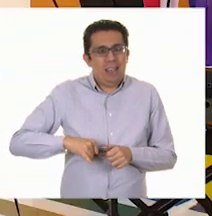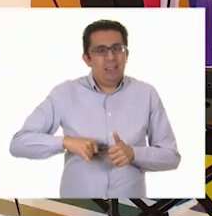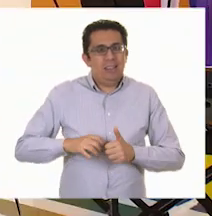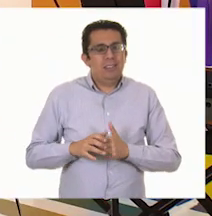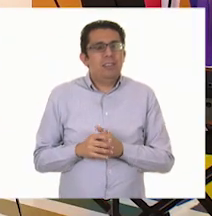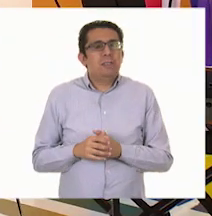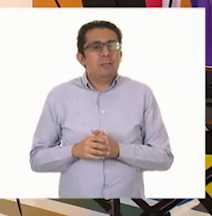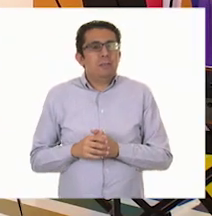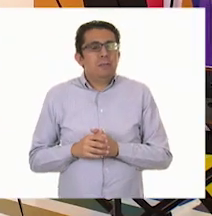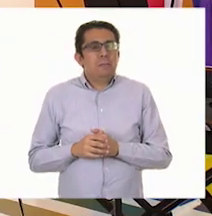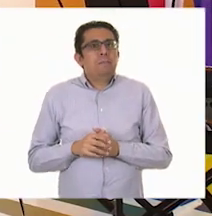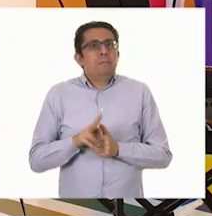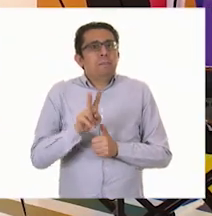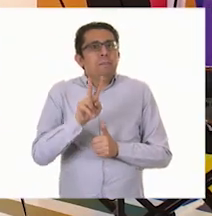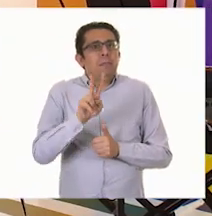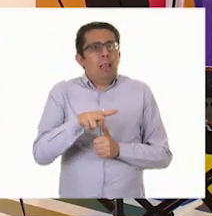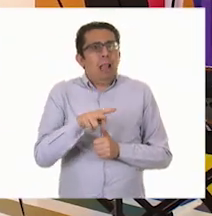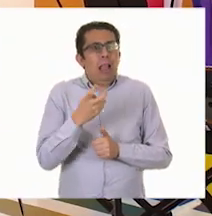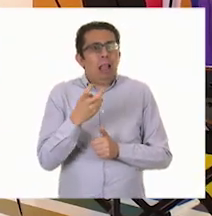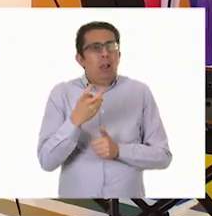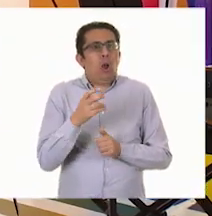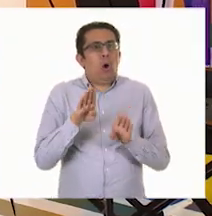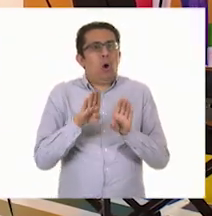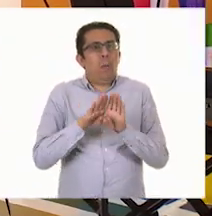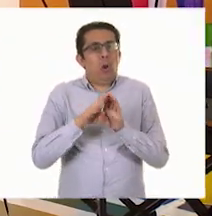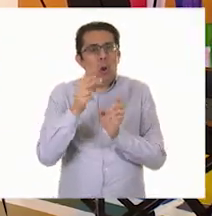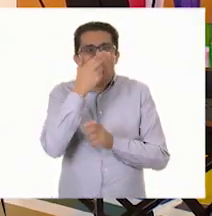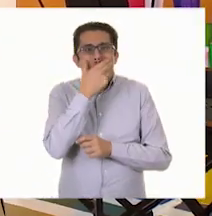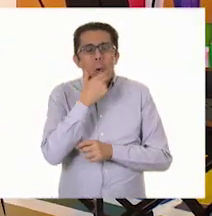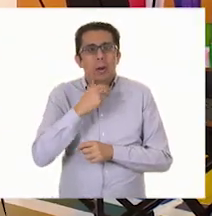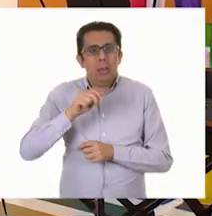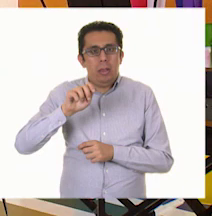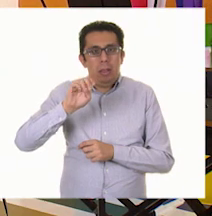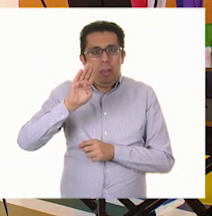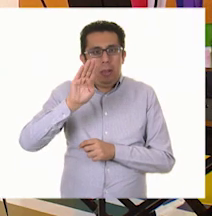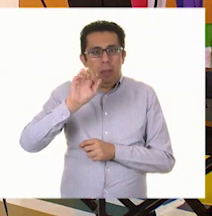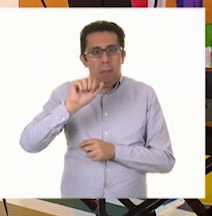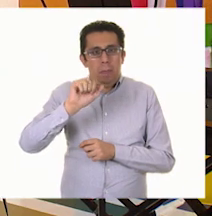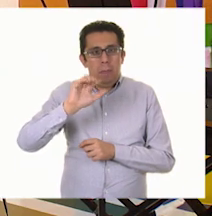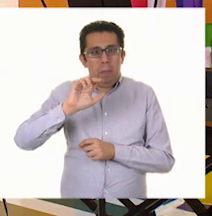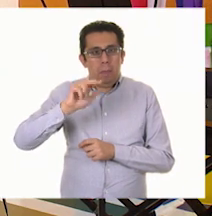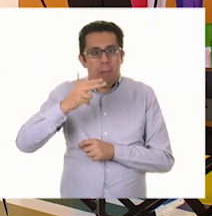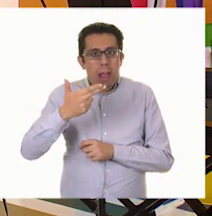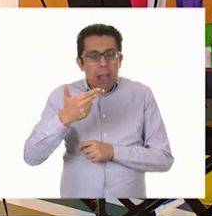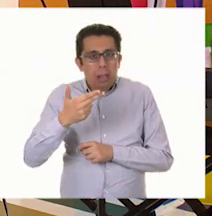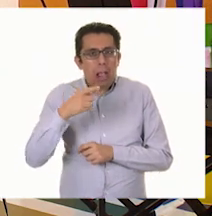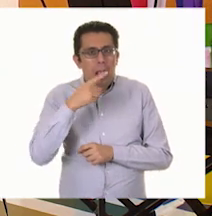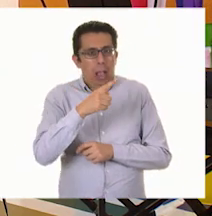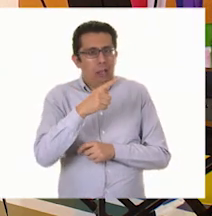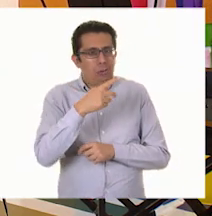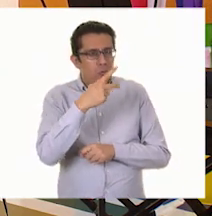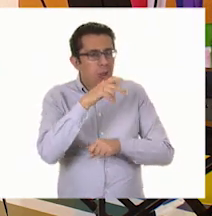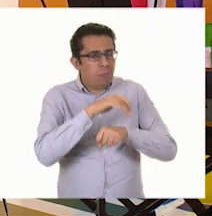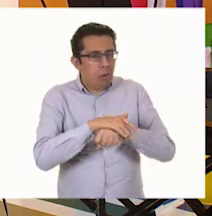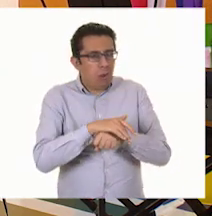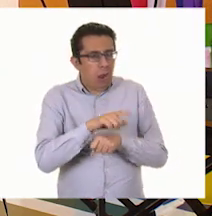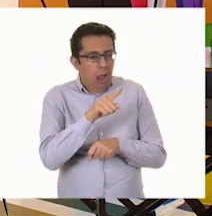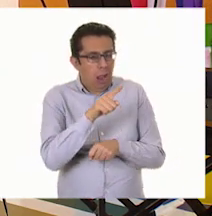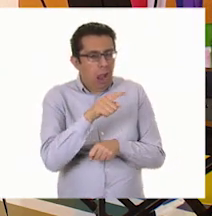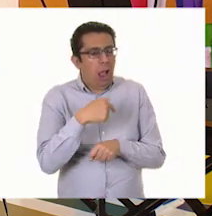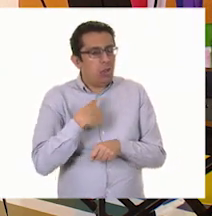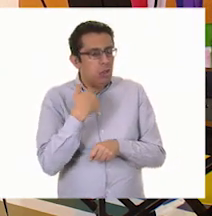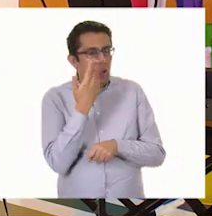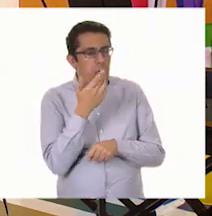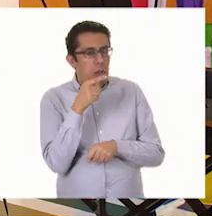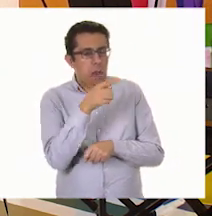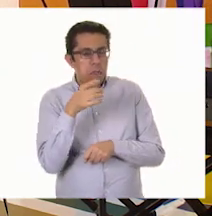sobre todo, ¿cómo fue que Bach, a través de la influencia de su amigo, dijo, no, yo no voy a quedar así, yo tengo que